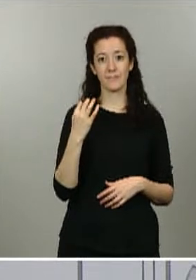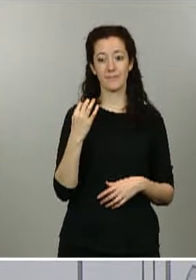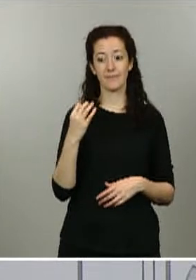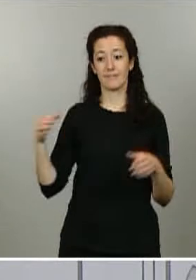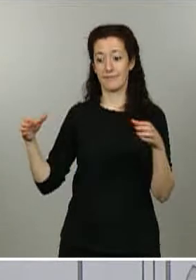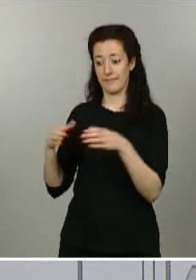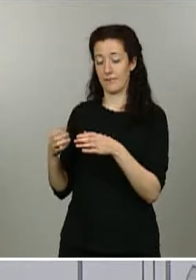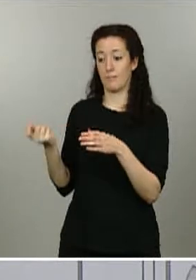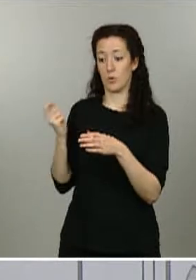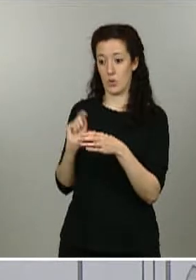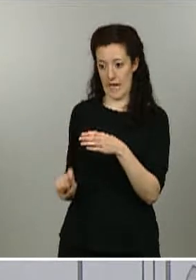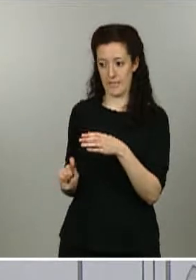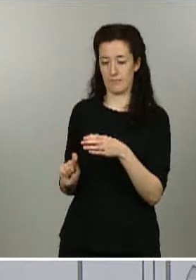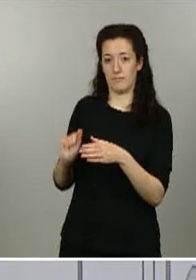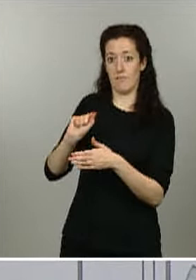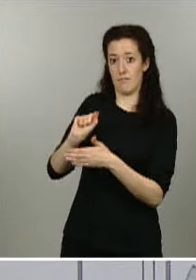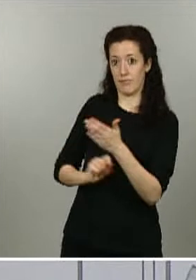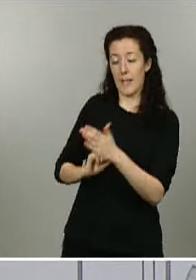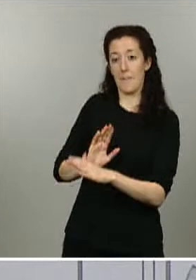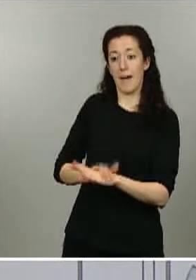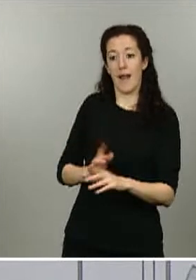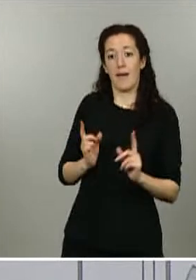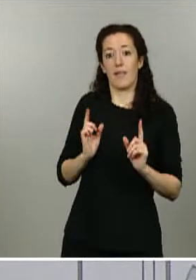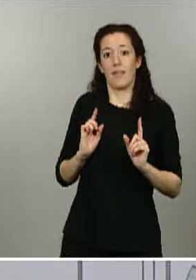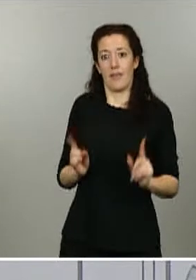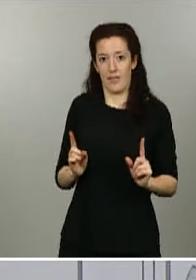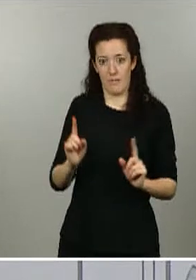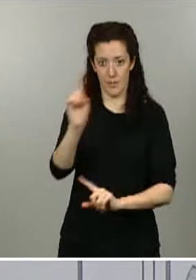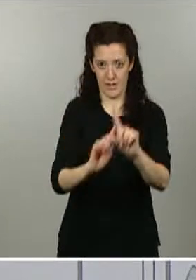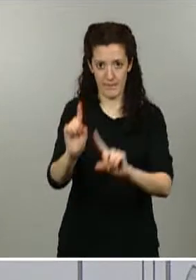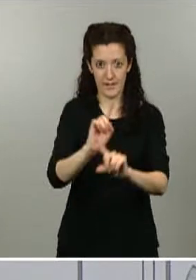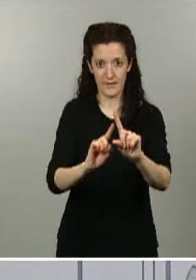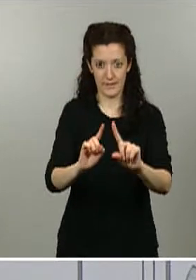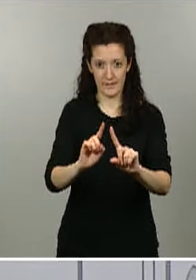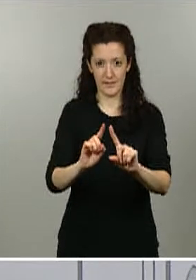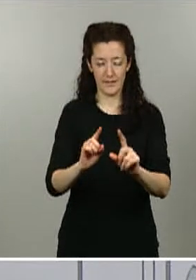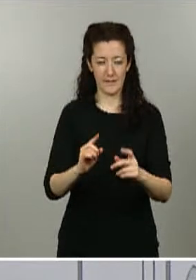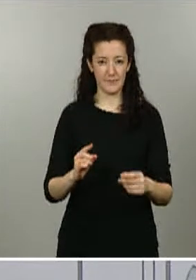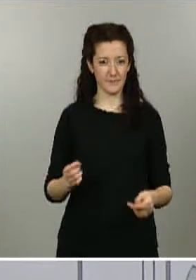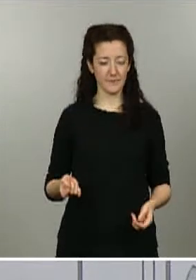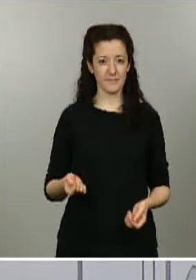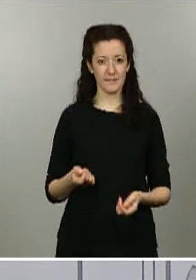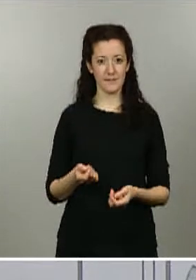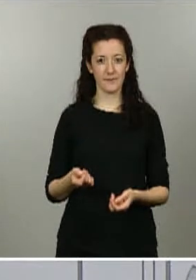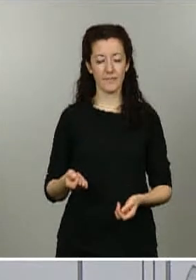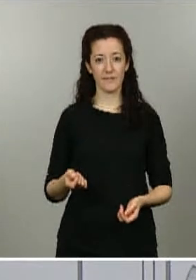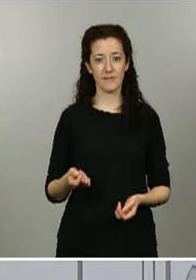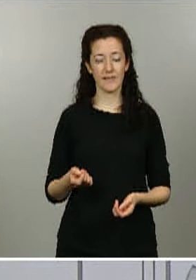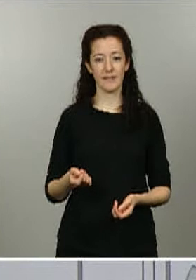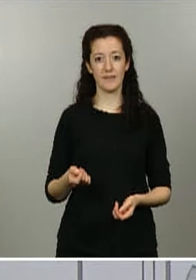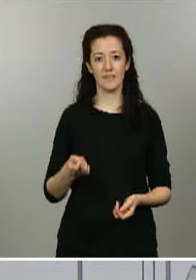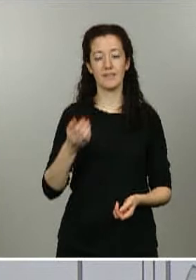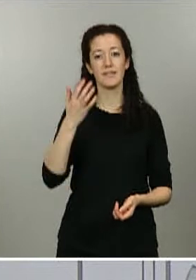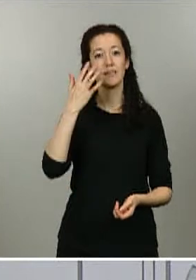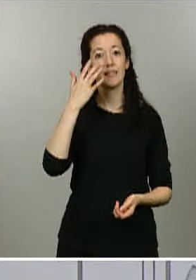problema es que hubieran hecho una previsión de contratación respecto a la población que tienen. Si se hubiera hecho así, hubiéramos entrado en